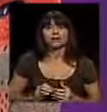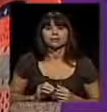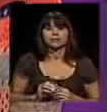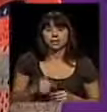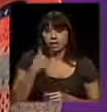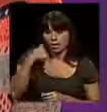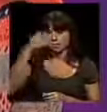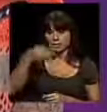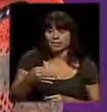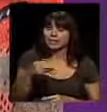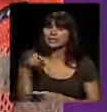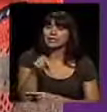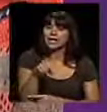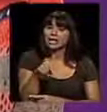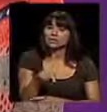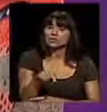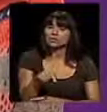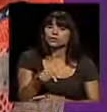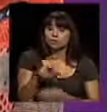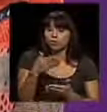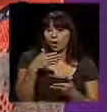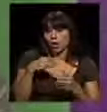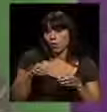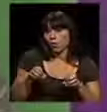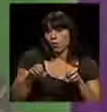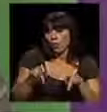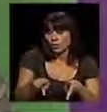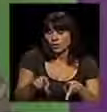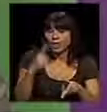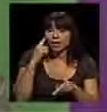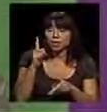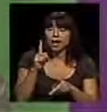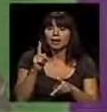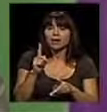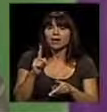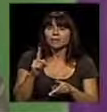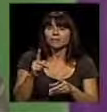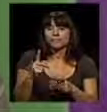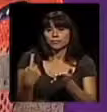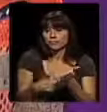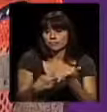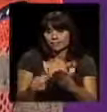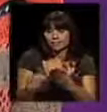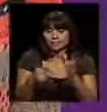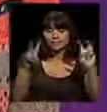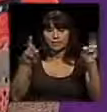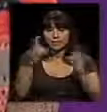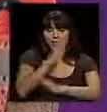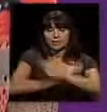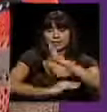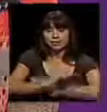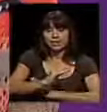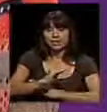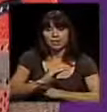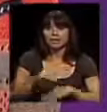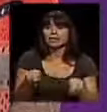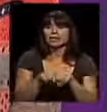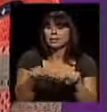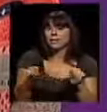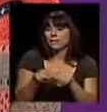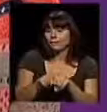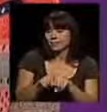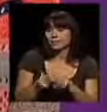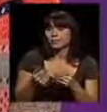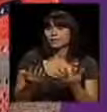mí me parece que esto es una oportunidad también para integrar lo que es el tema de discapacidad, y también quisiera